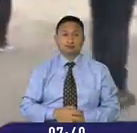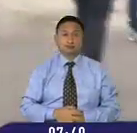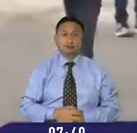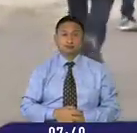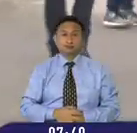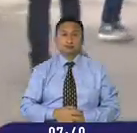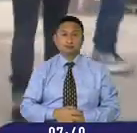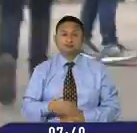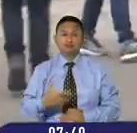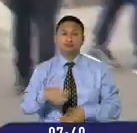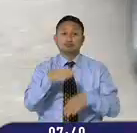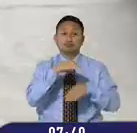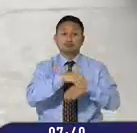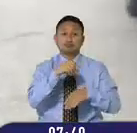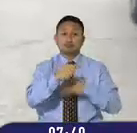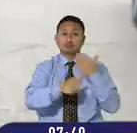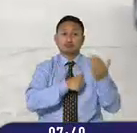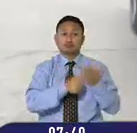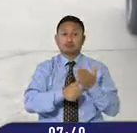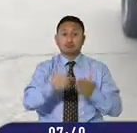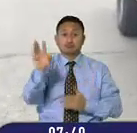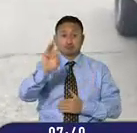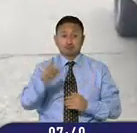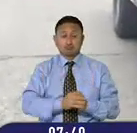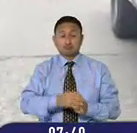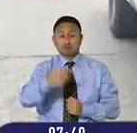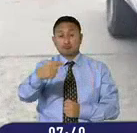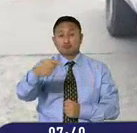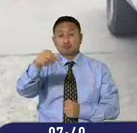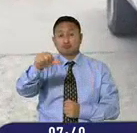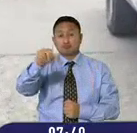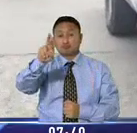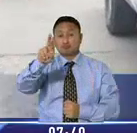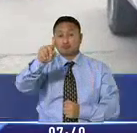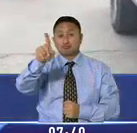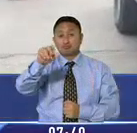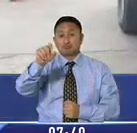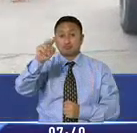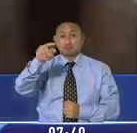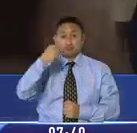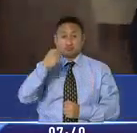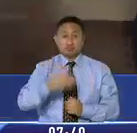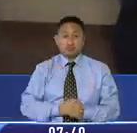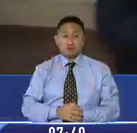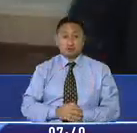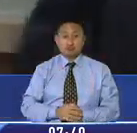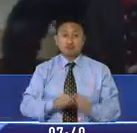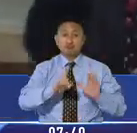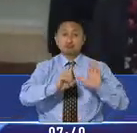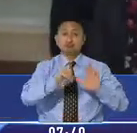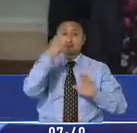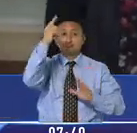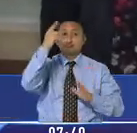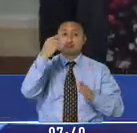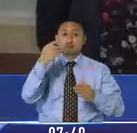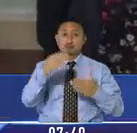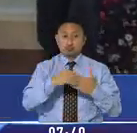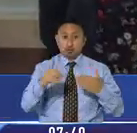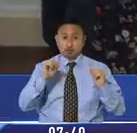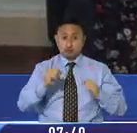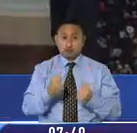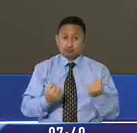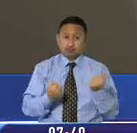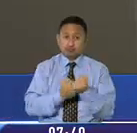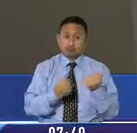En Quevedo, la ministra de Salud, Jimena Garzón, anunció que se invertirá un aproximado de 6 millones de dólares para mejorar